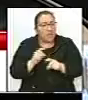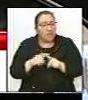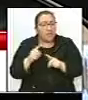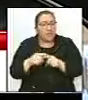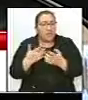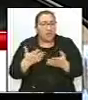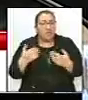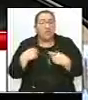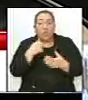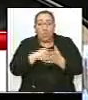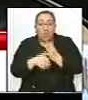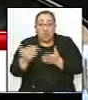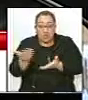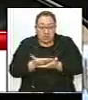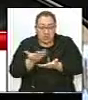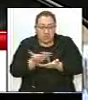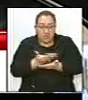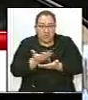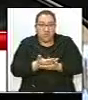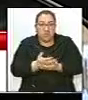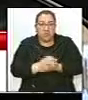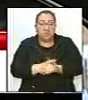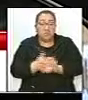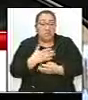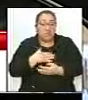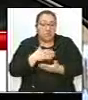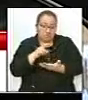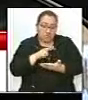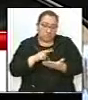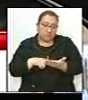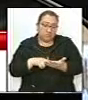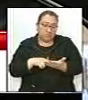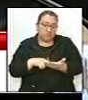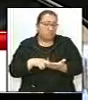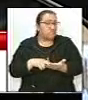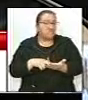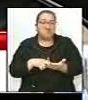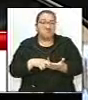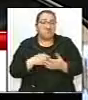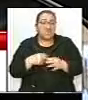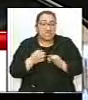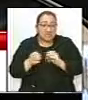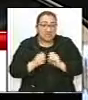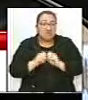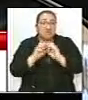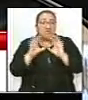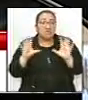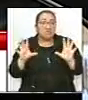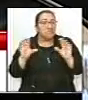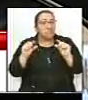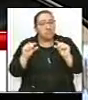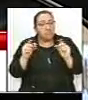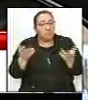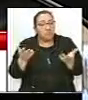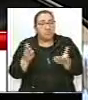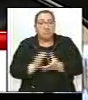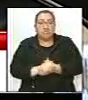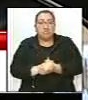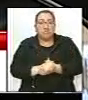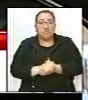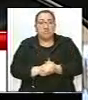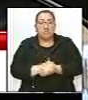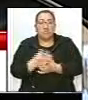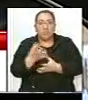algún tipo de documentación que no nos parece tan explicativa como debía ser, porque el caso es hay